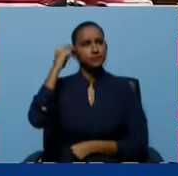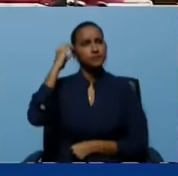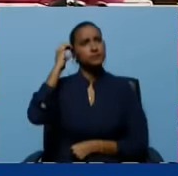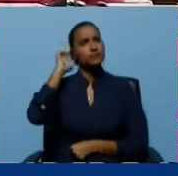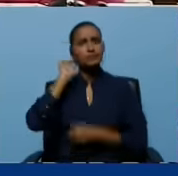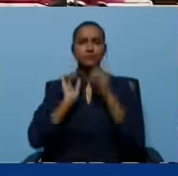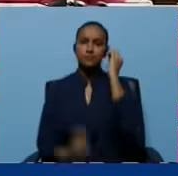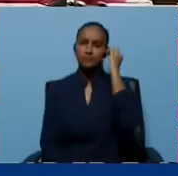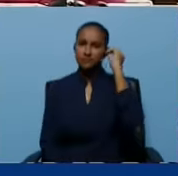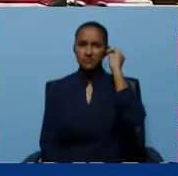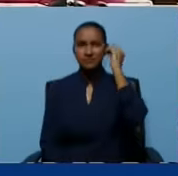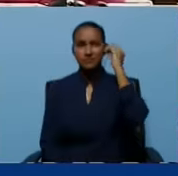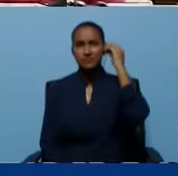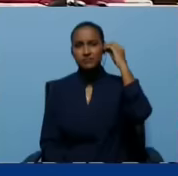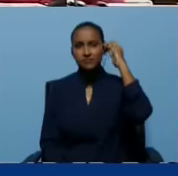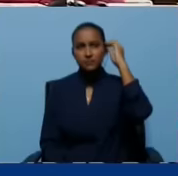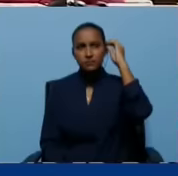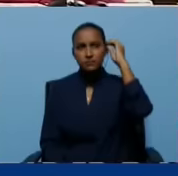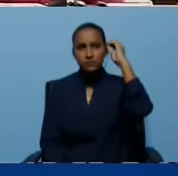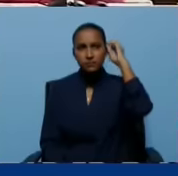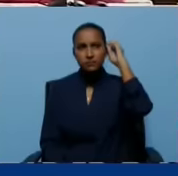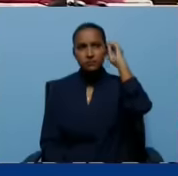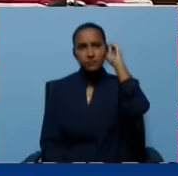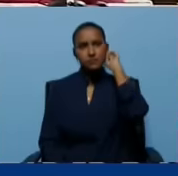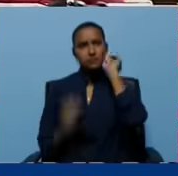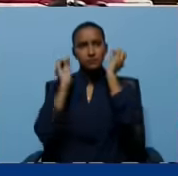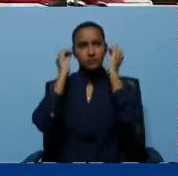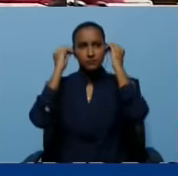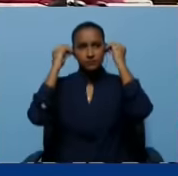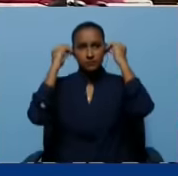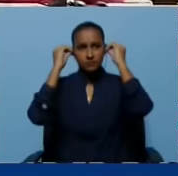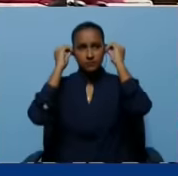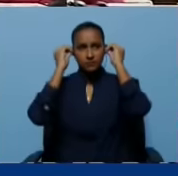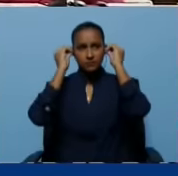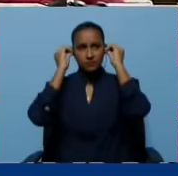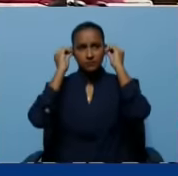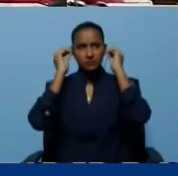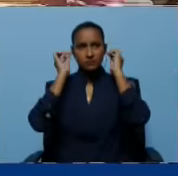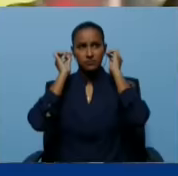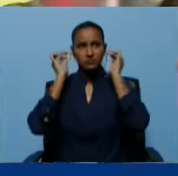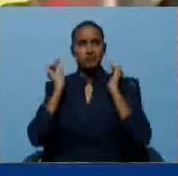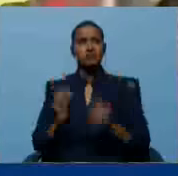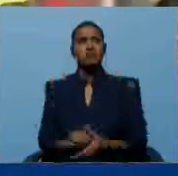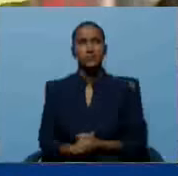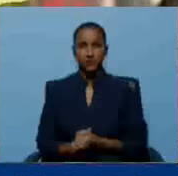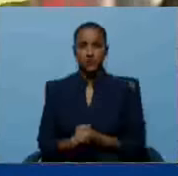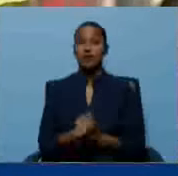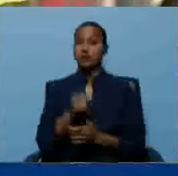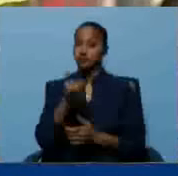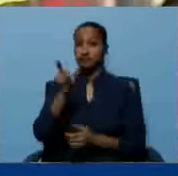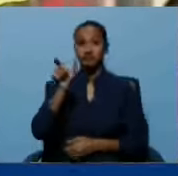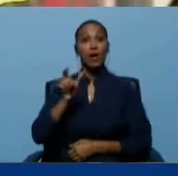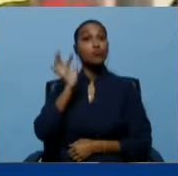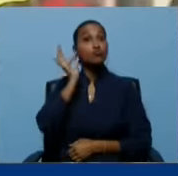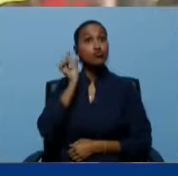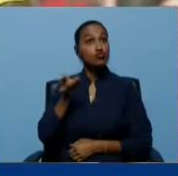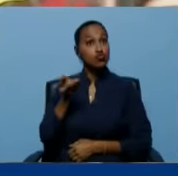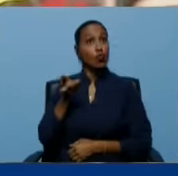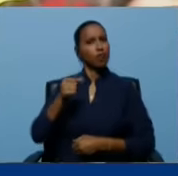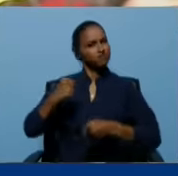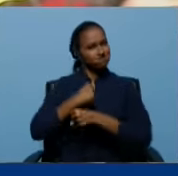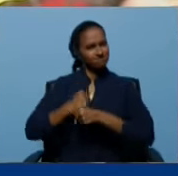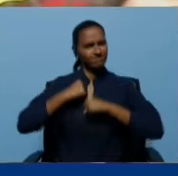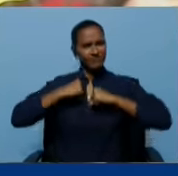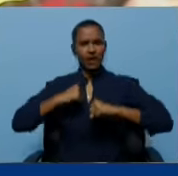tus equipos, con tus cuadros, líderes y lideresas, te metas Grecia de frente.